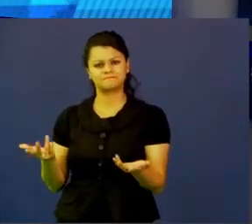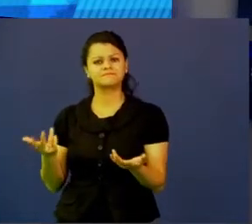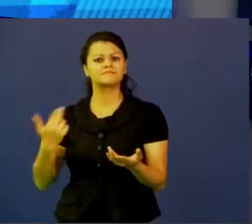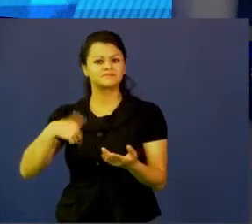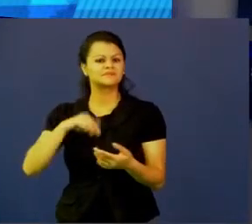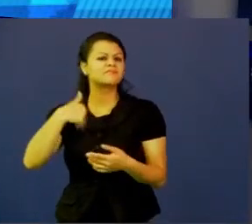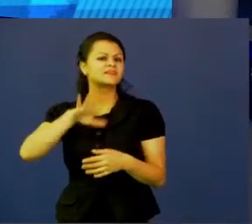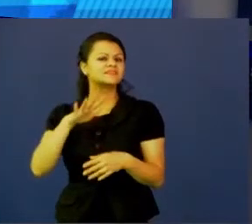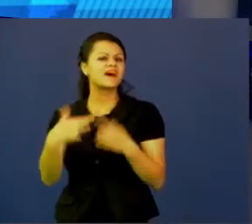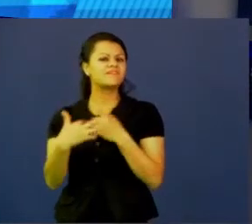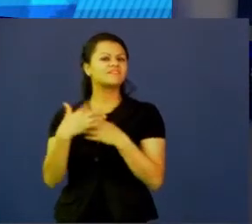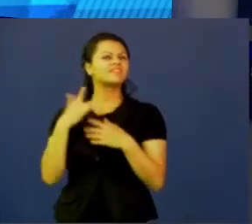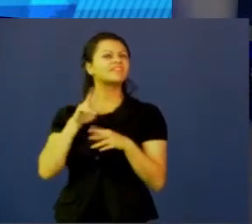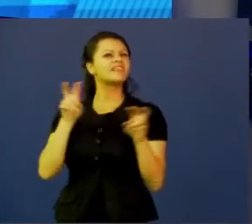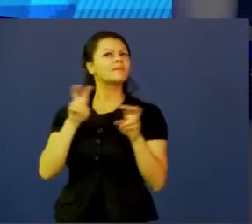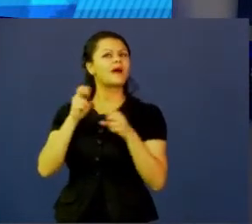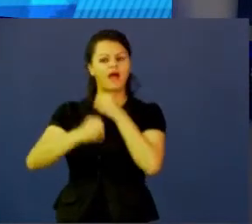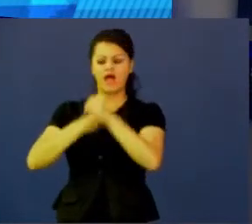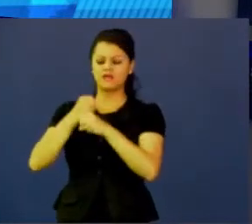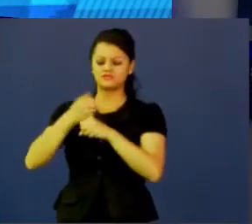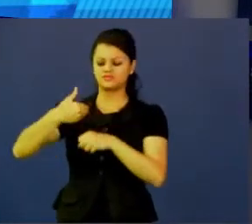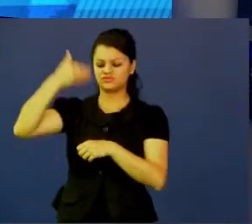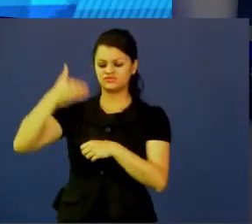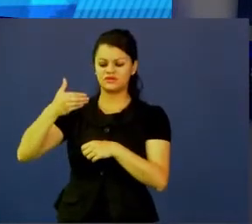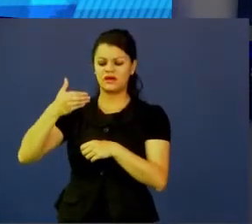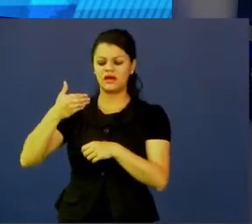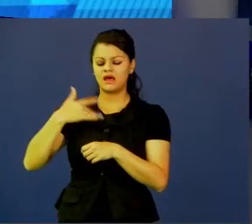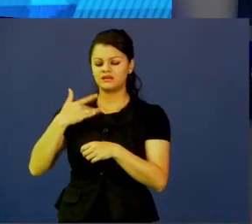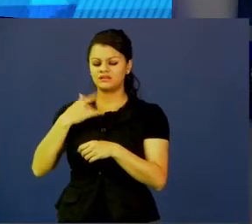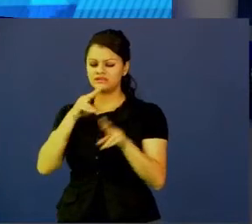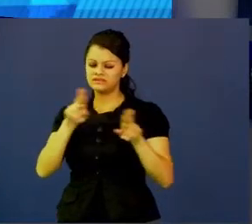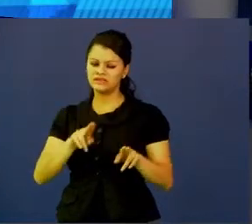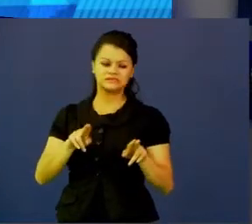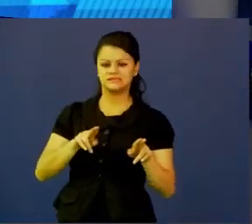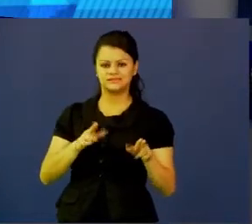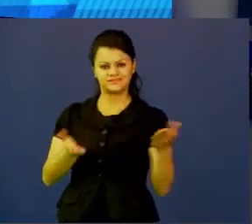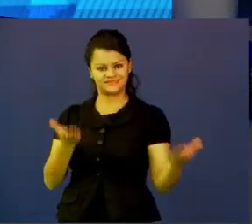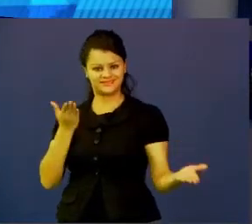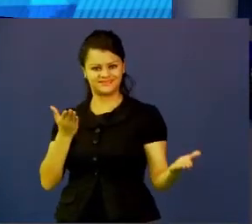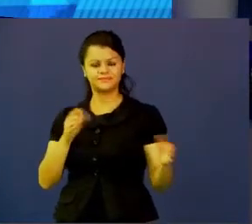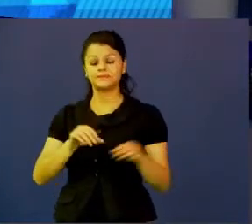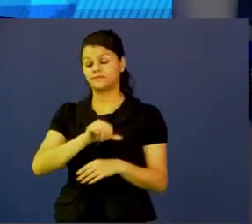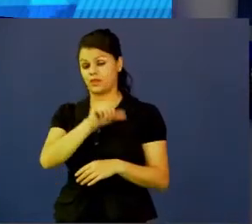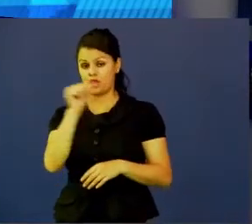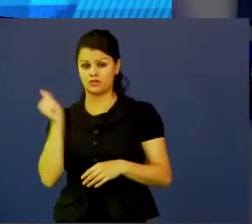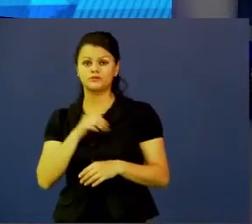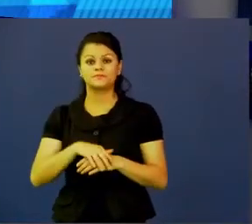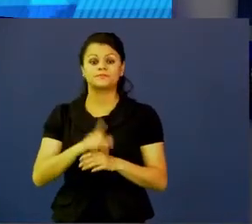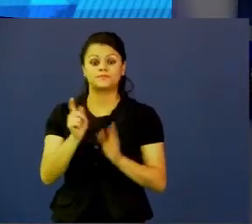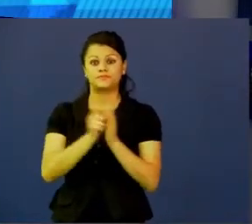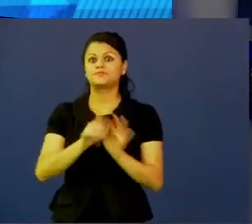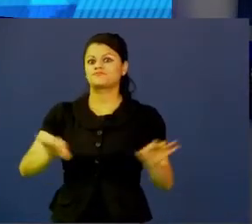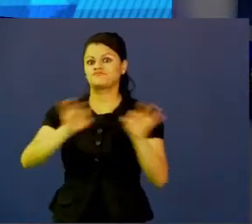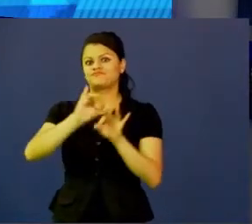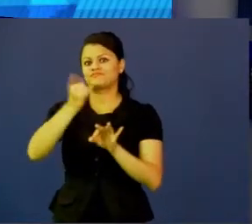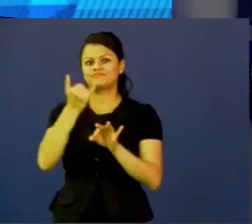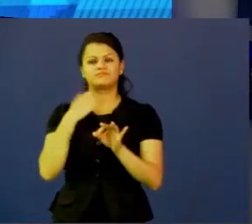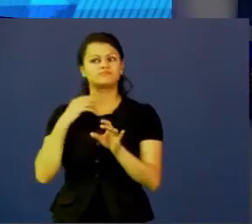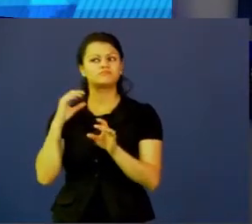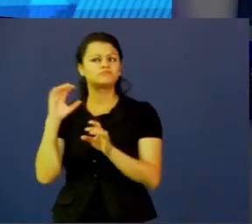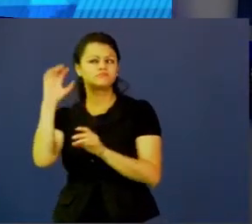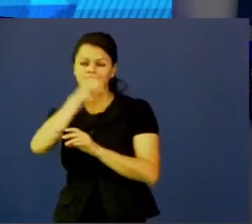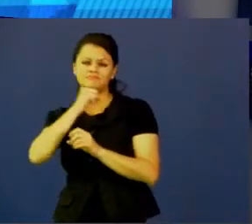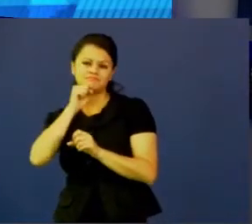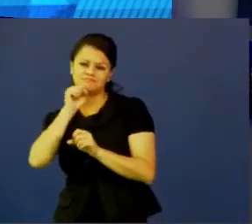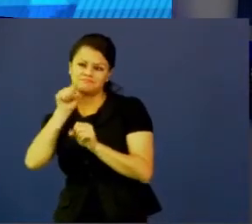internet. Pero el dato que sí nos importa y que no lo encontramos en nuestra encuesta, pero sí lo sabemos por referencias